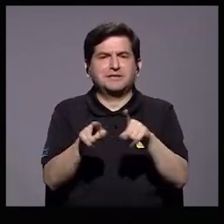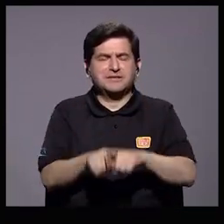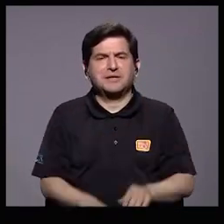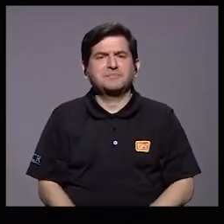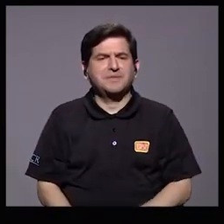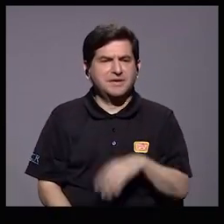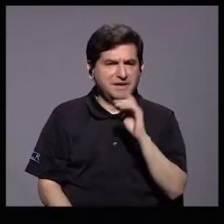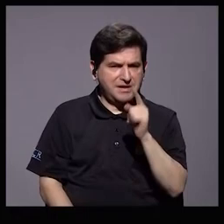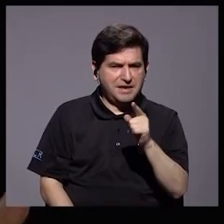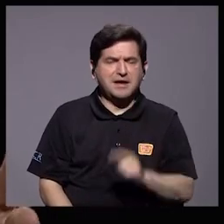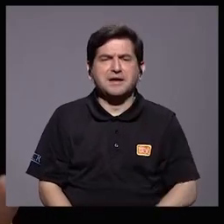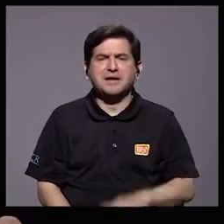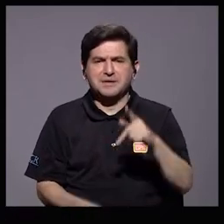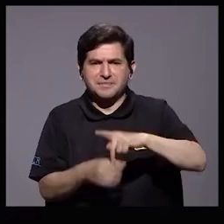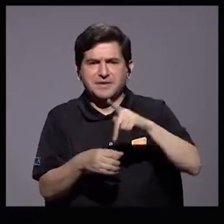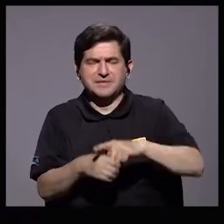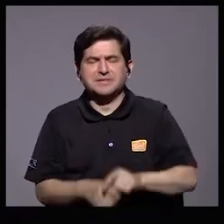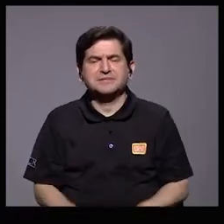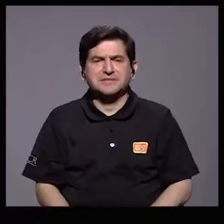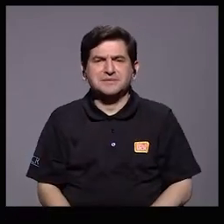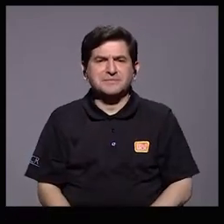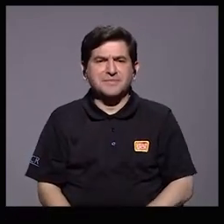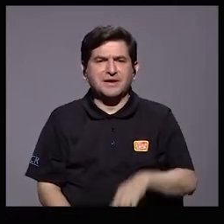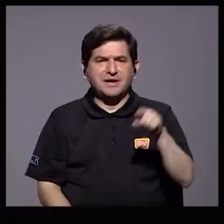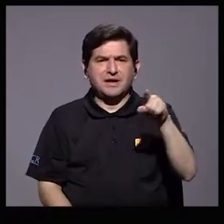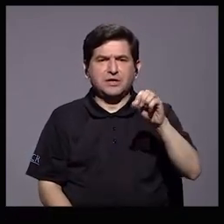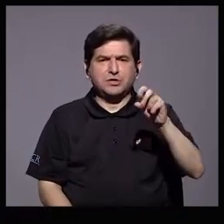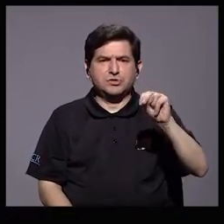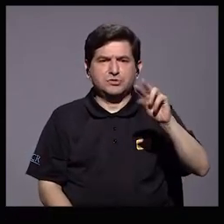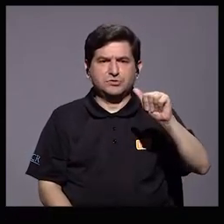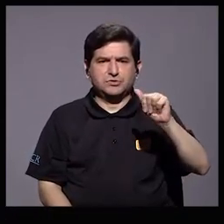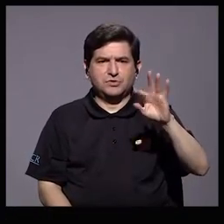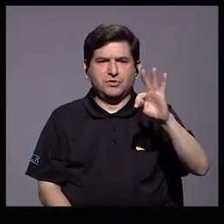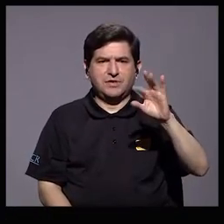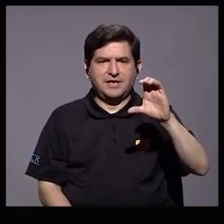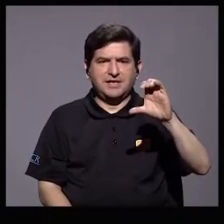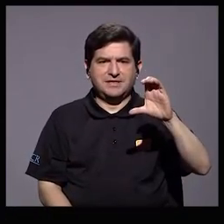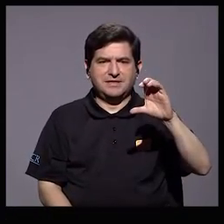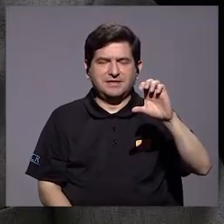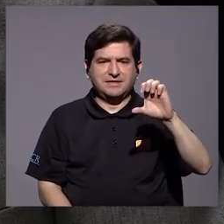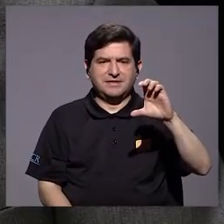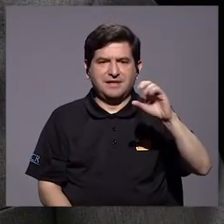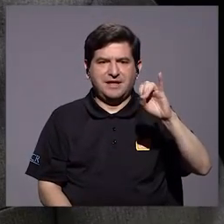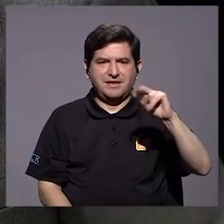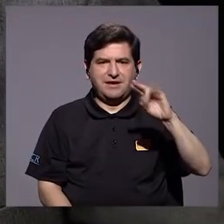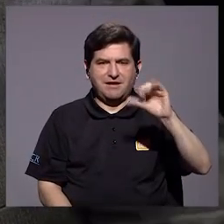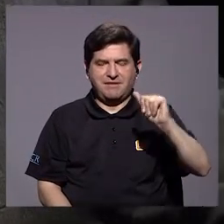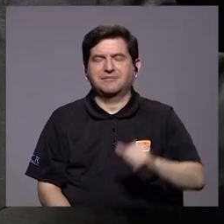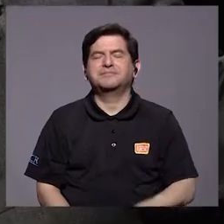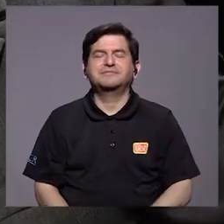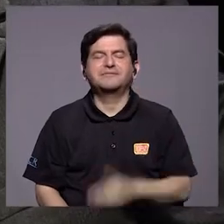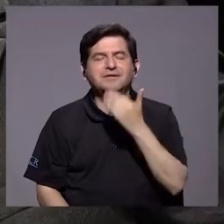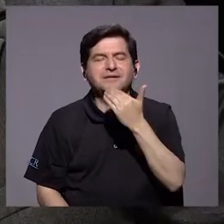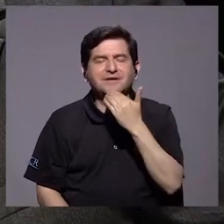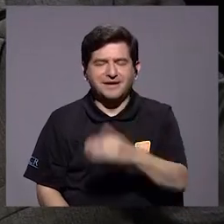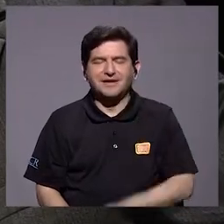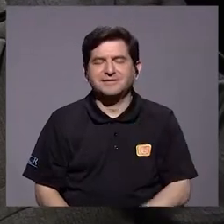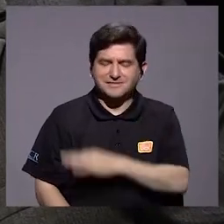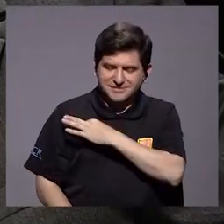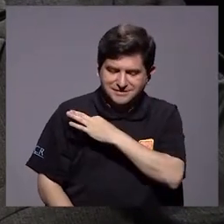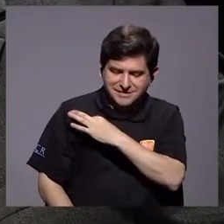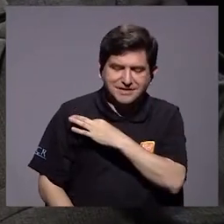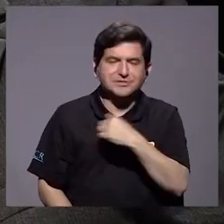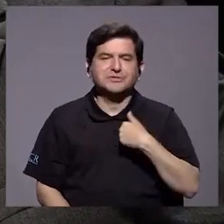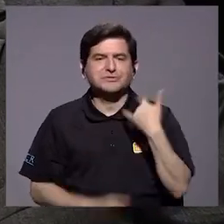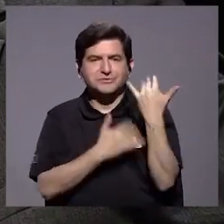también como panelistas una técnica así que bienvenido ha amado un gusto tenerlo acá en el canal de la universidad histórica gracias más bien muchas gracias por la invitación